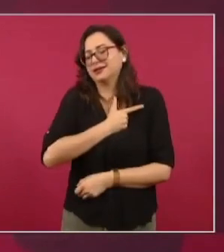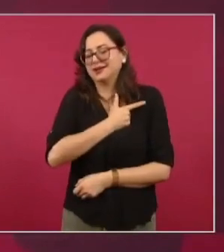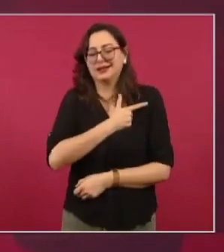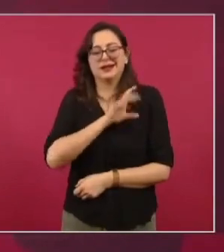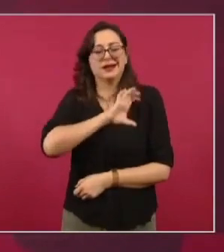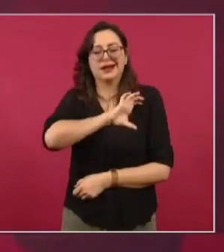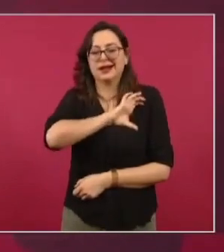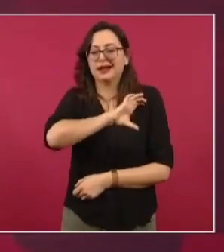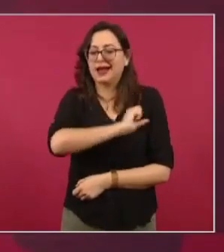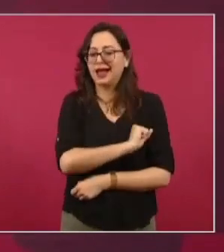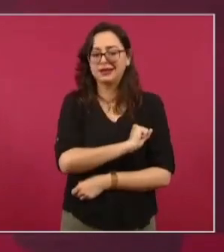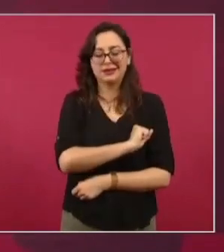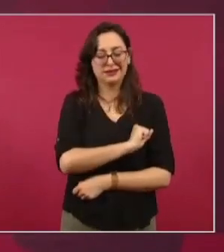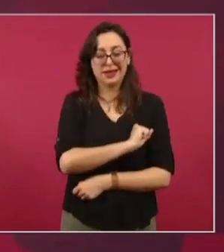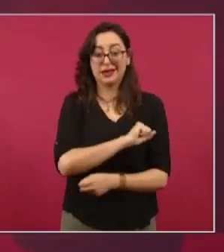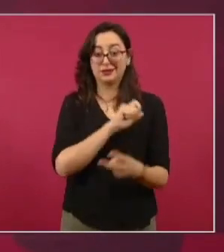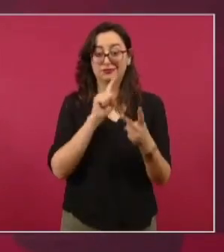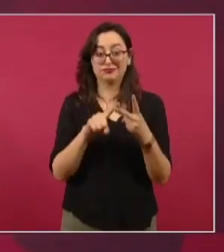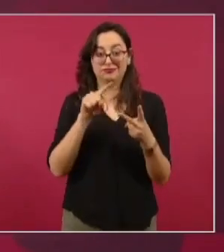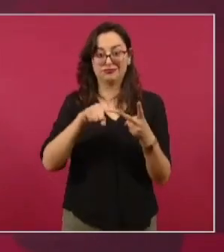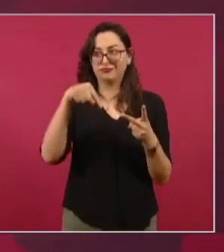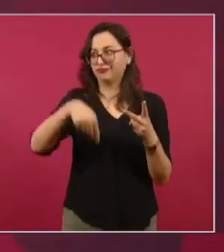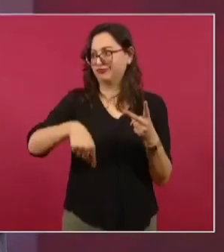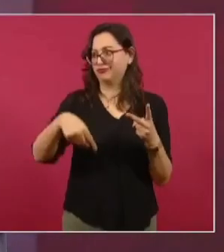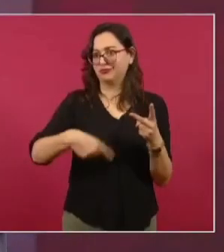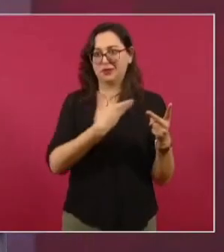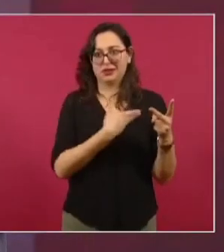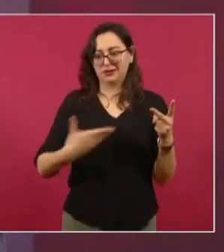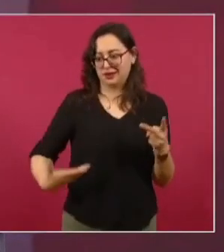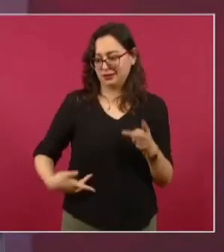esto que hago de representar